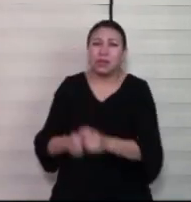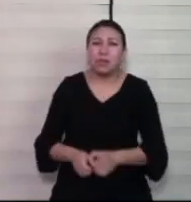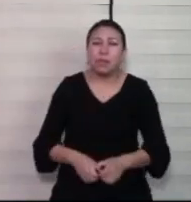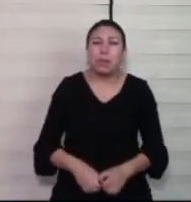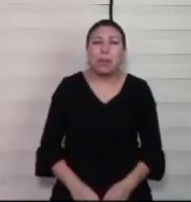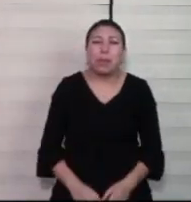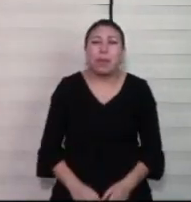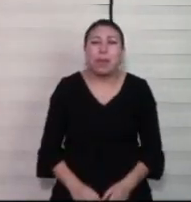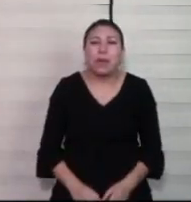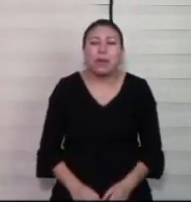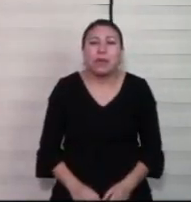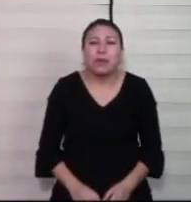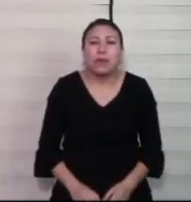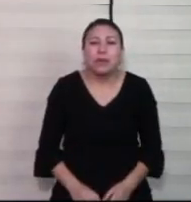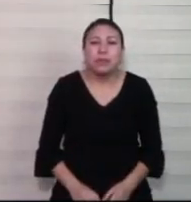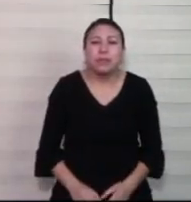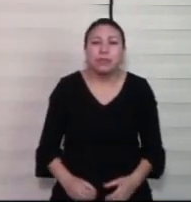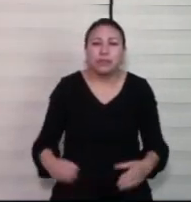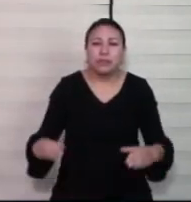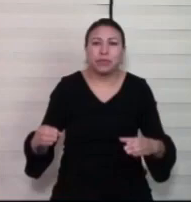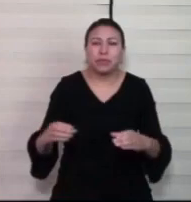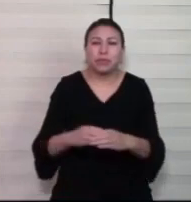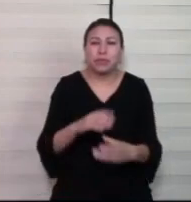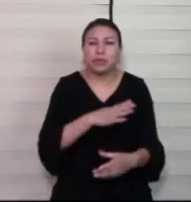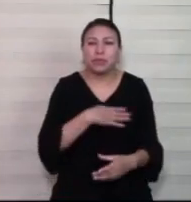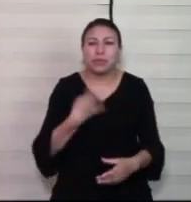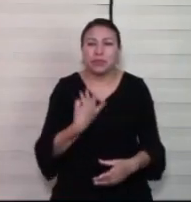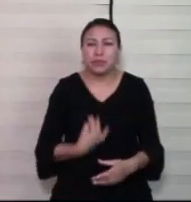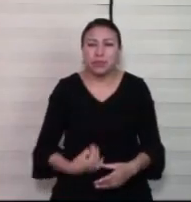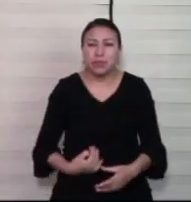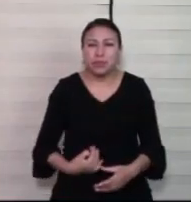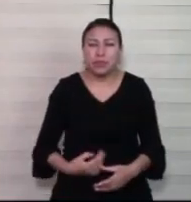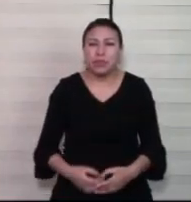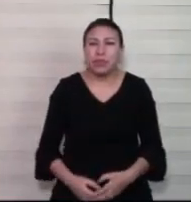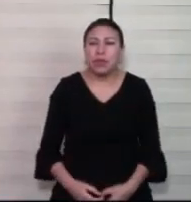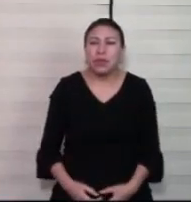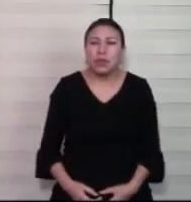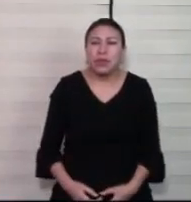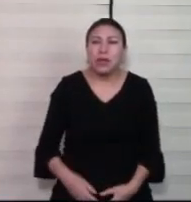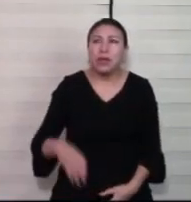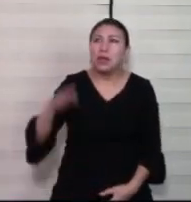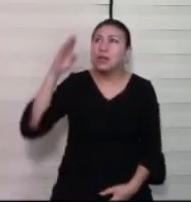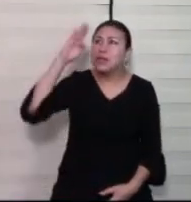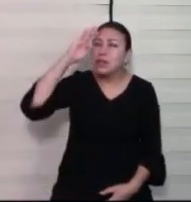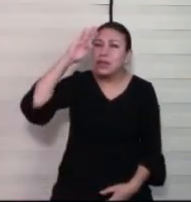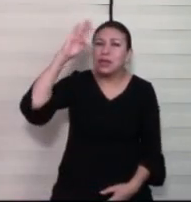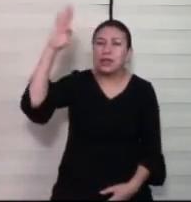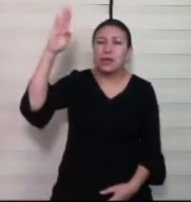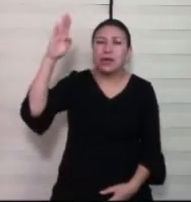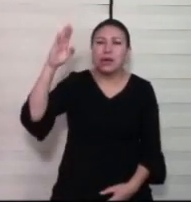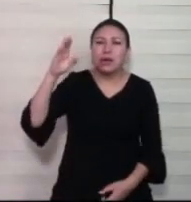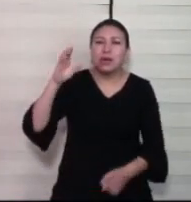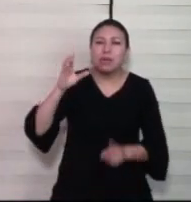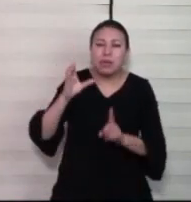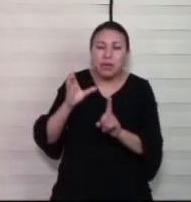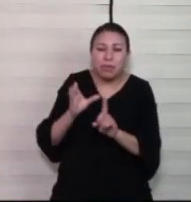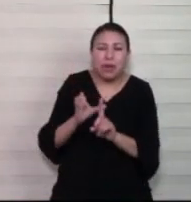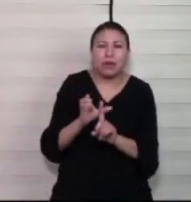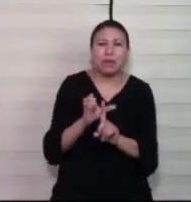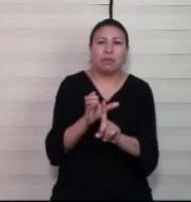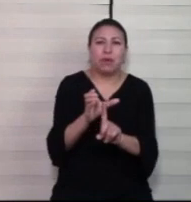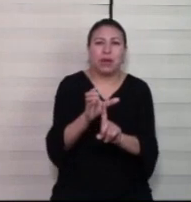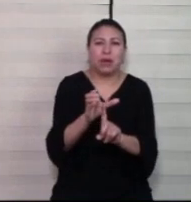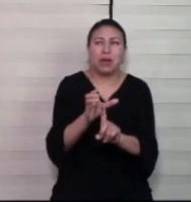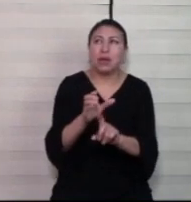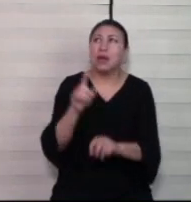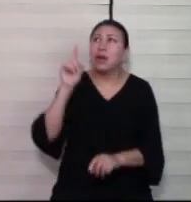Deuteronomio 31:8, texto con el que concluyo. El Señor va delante de ti.